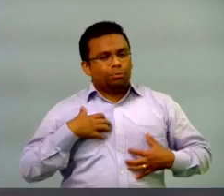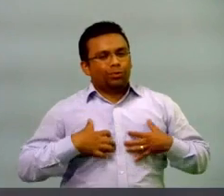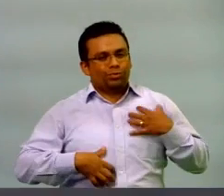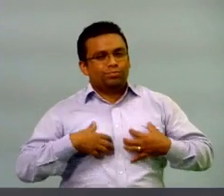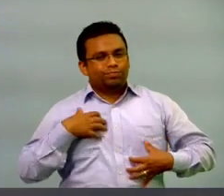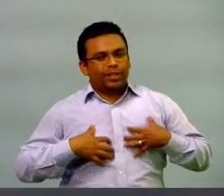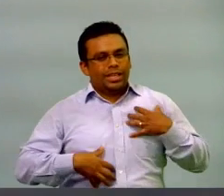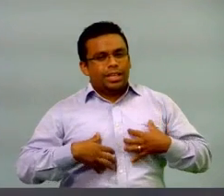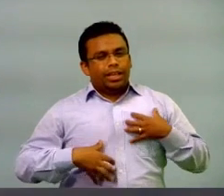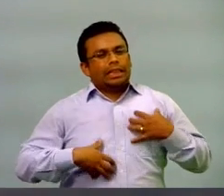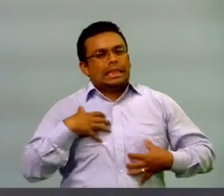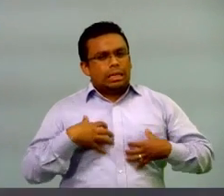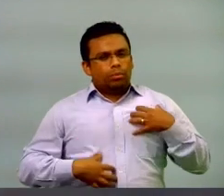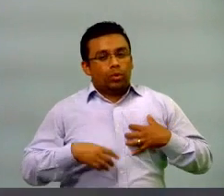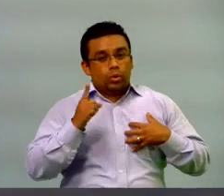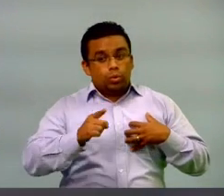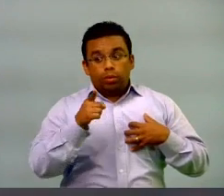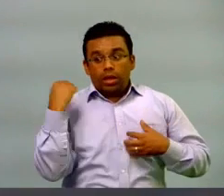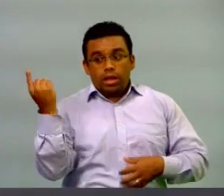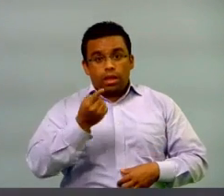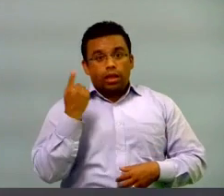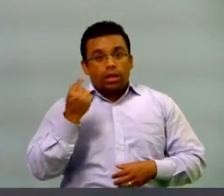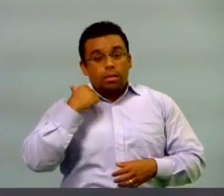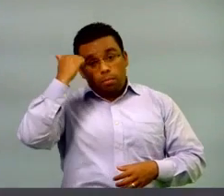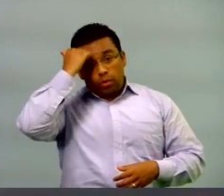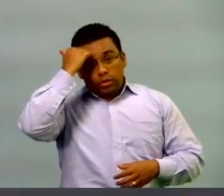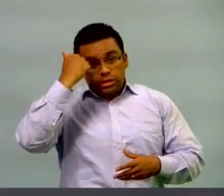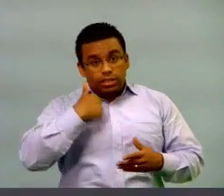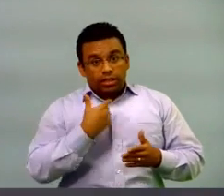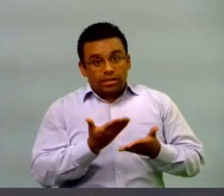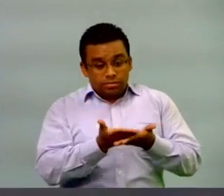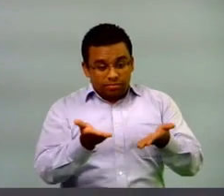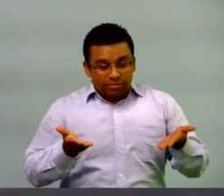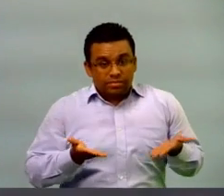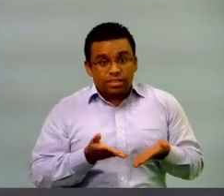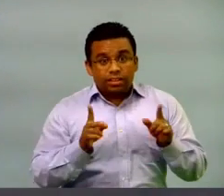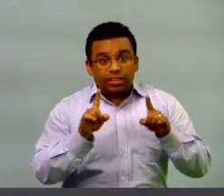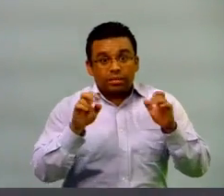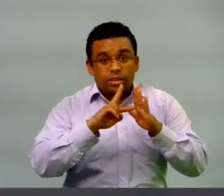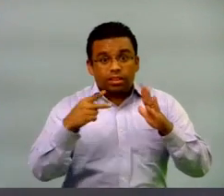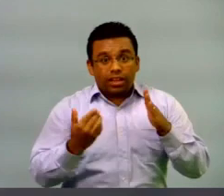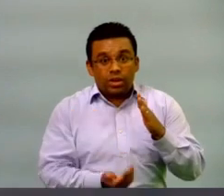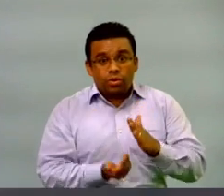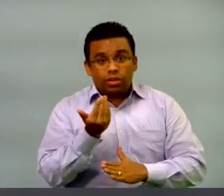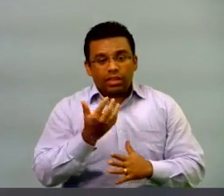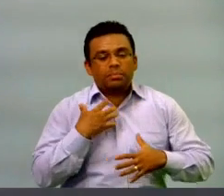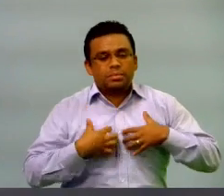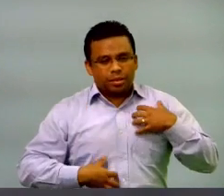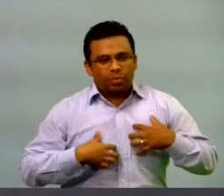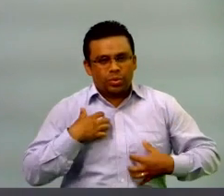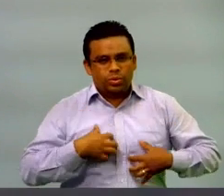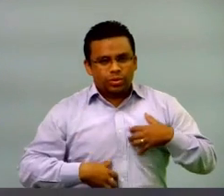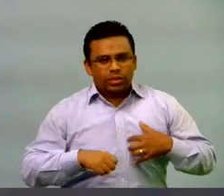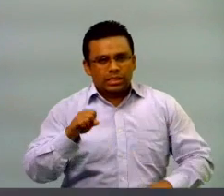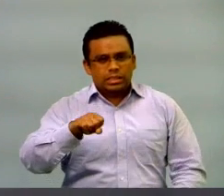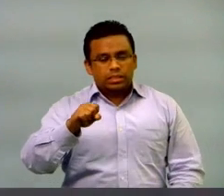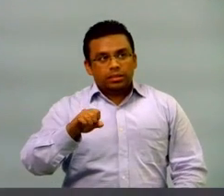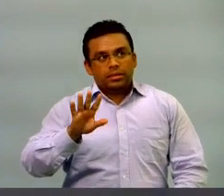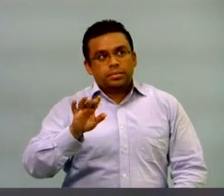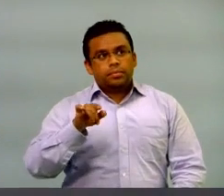que hay de algunos docentes al enfrentarse a esto de las nuevas tecnologías. Se está logrando